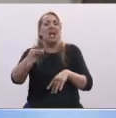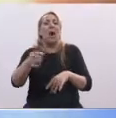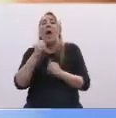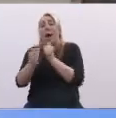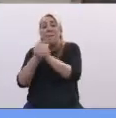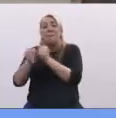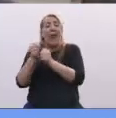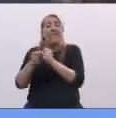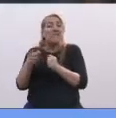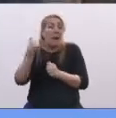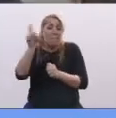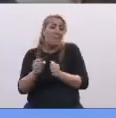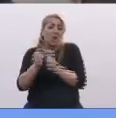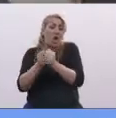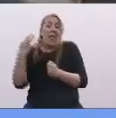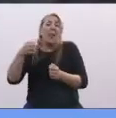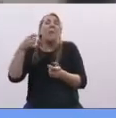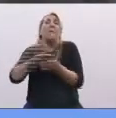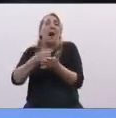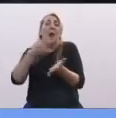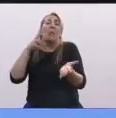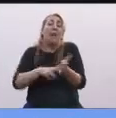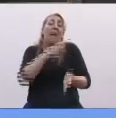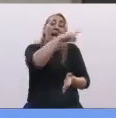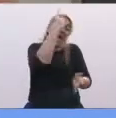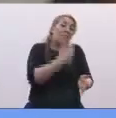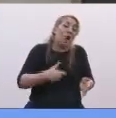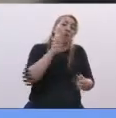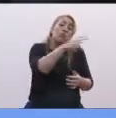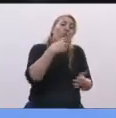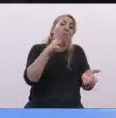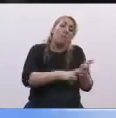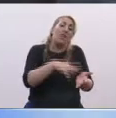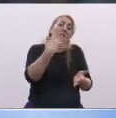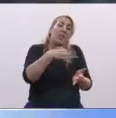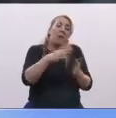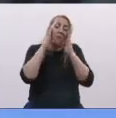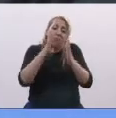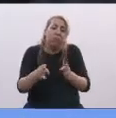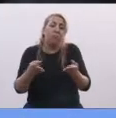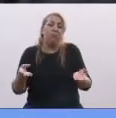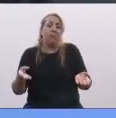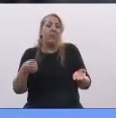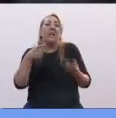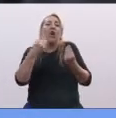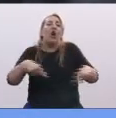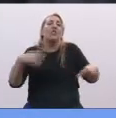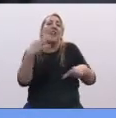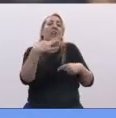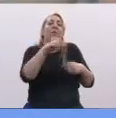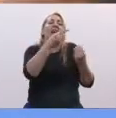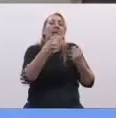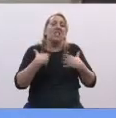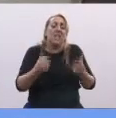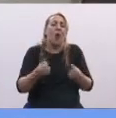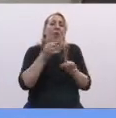sabe que... El empresario tiene que pagar los impuestos. Y el Estado, con su impuesto, lo tiene que ocupar en la parte noble. En lo que tiene que hacer, darle salud,